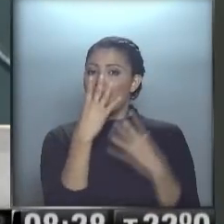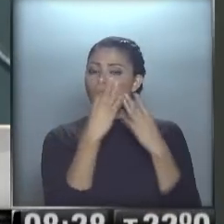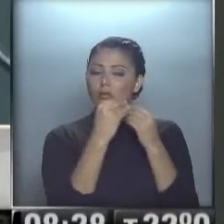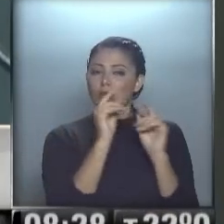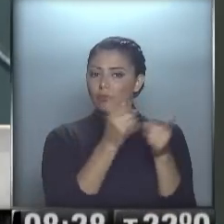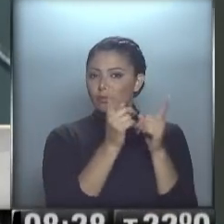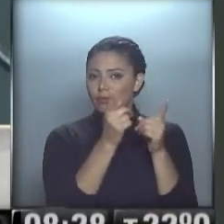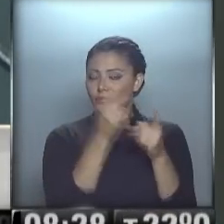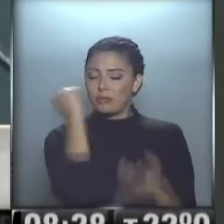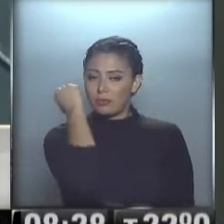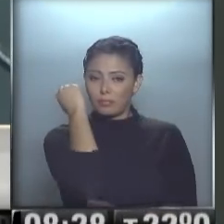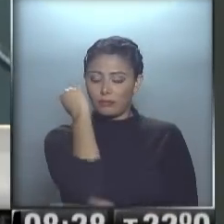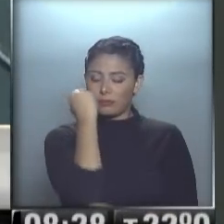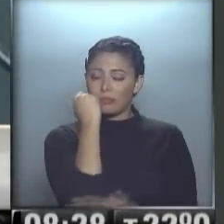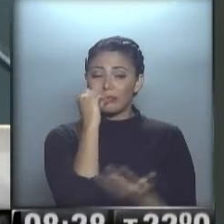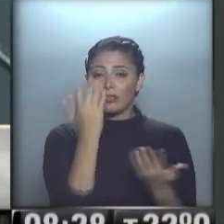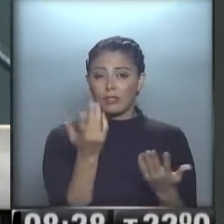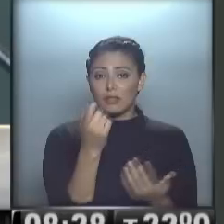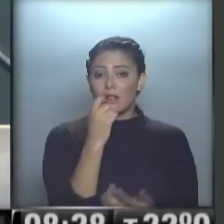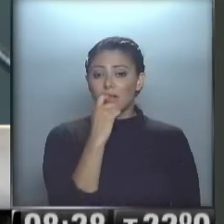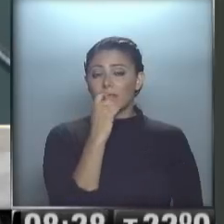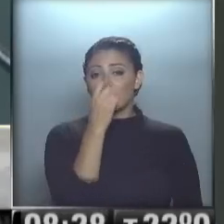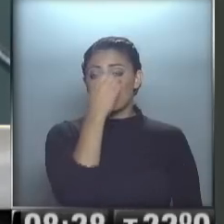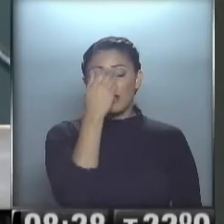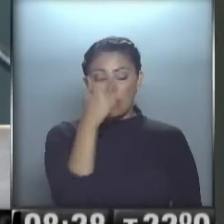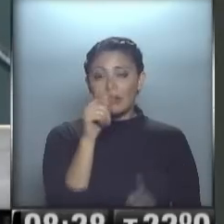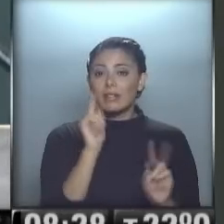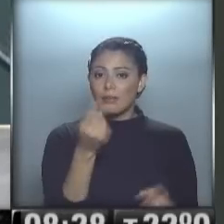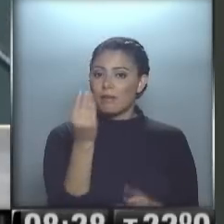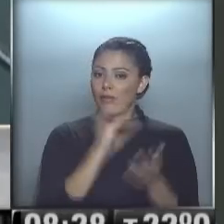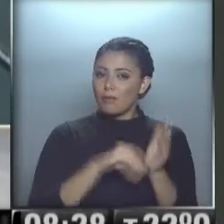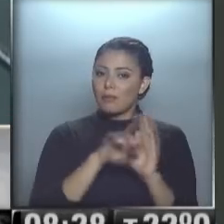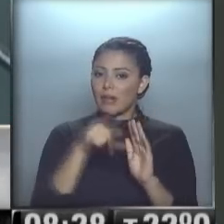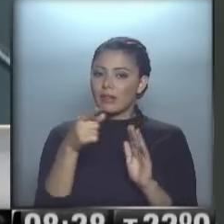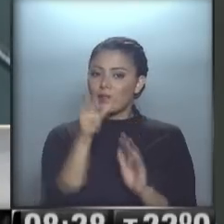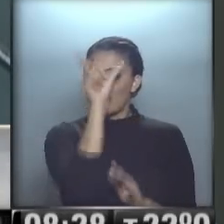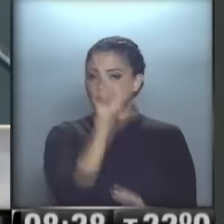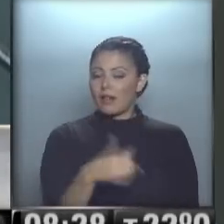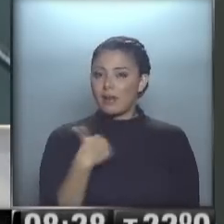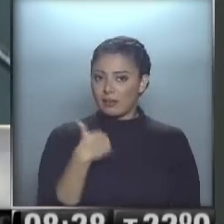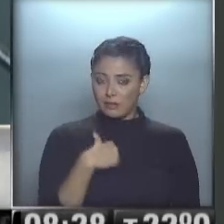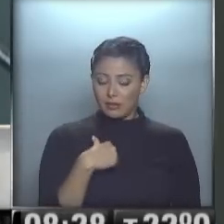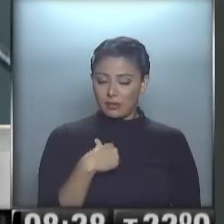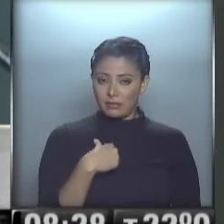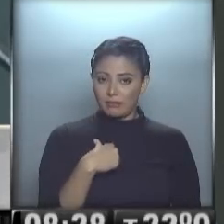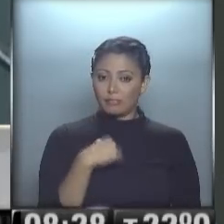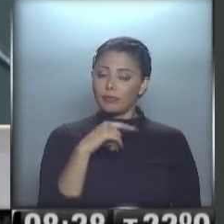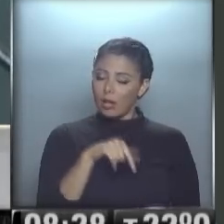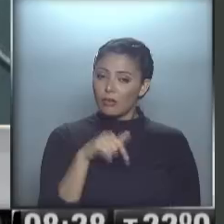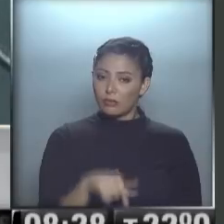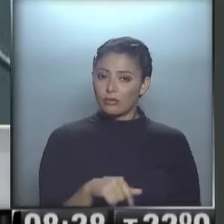actividad económica Por ende eso tiene un coste diferenciar respecto al precio interno la República Argentina ha